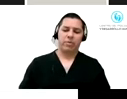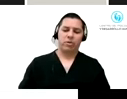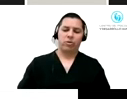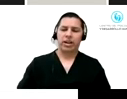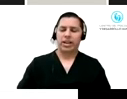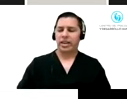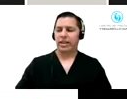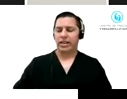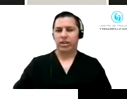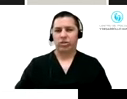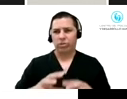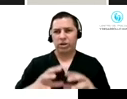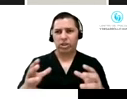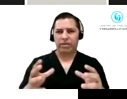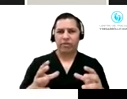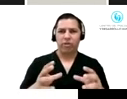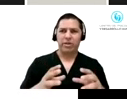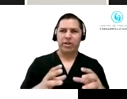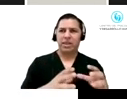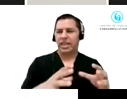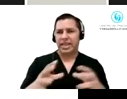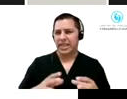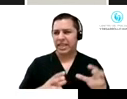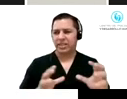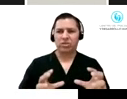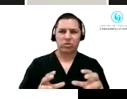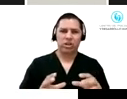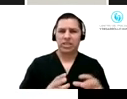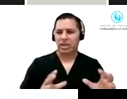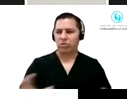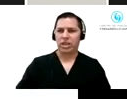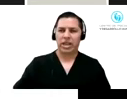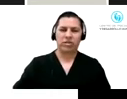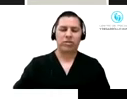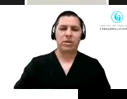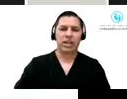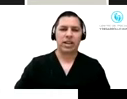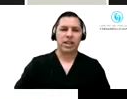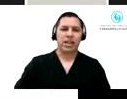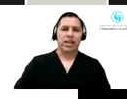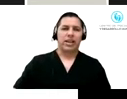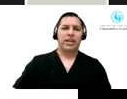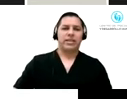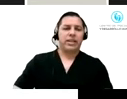a procurar que los hombres no se transformen, realmente entiendan ciertos roles y se ajusten a ellos de una manera